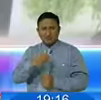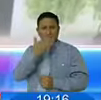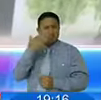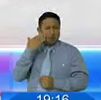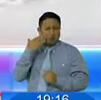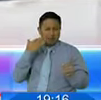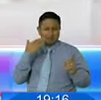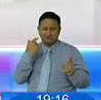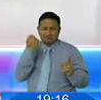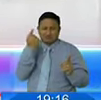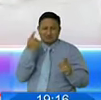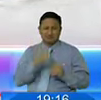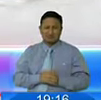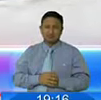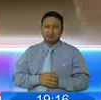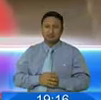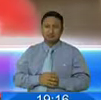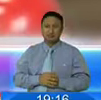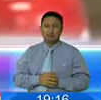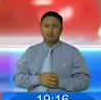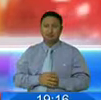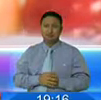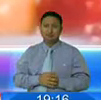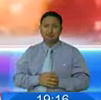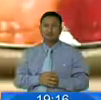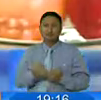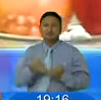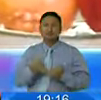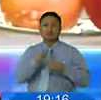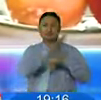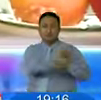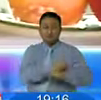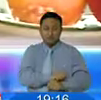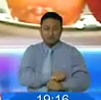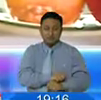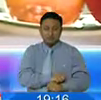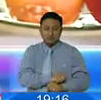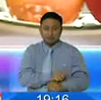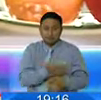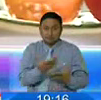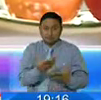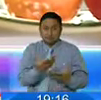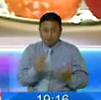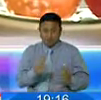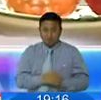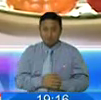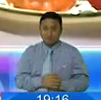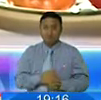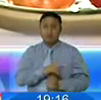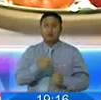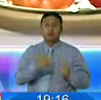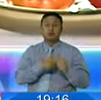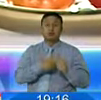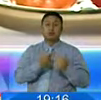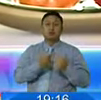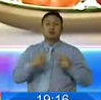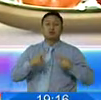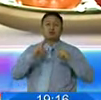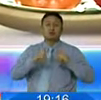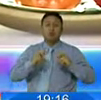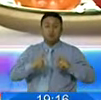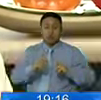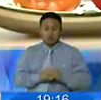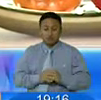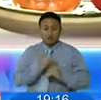la madre de David, Alexandra Córdoba. Con esta detención no puedo esperar absolutamente nada, porque primero es una investigación que está